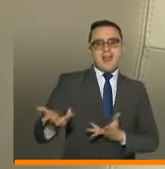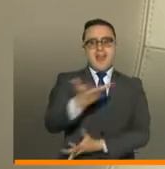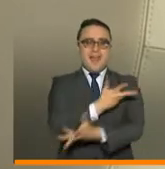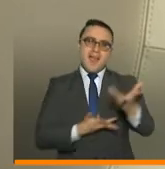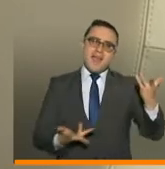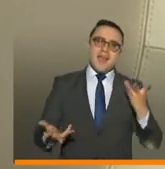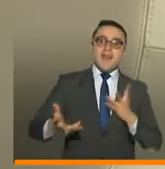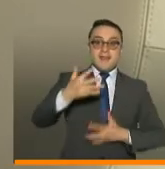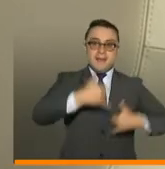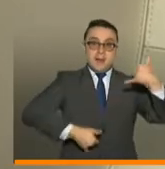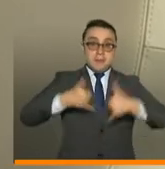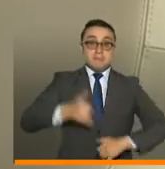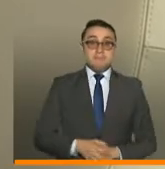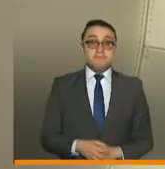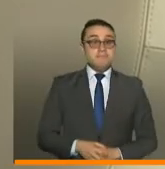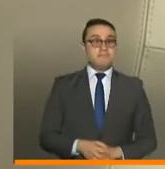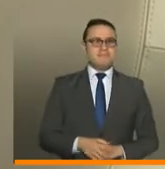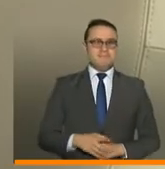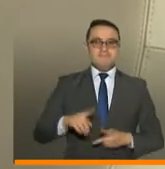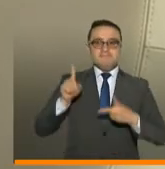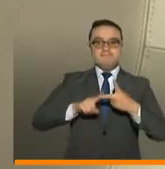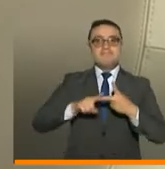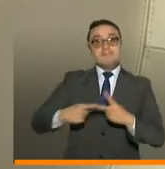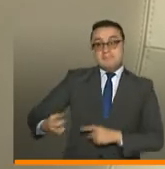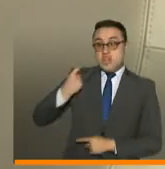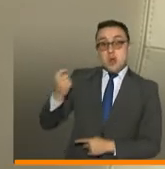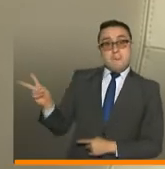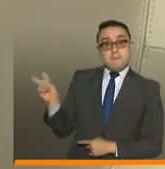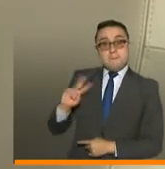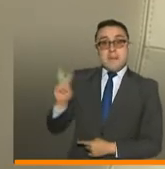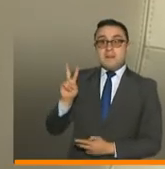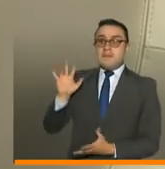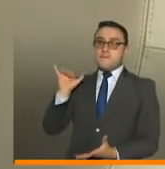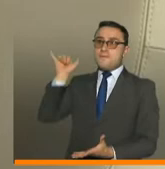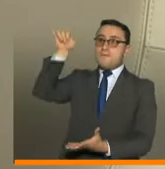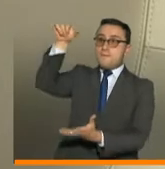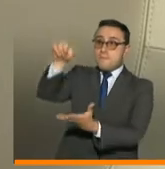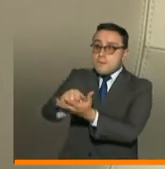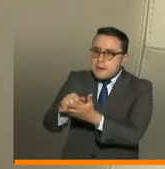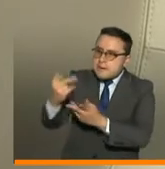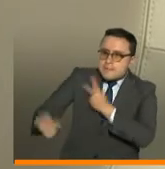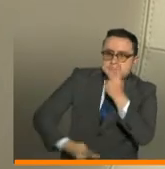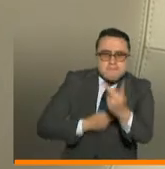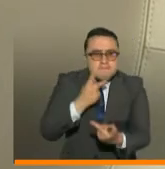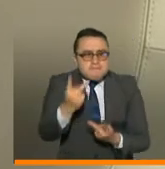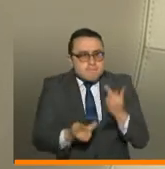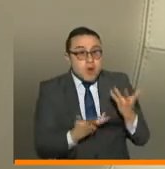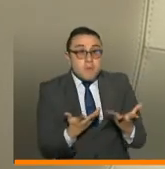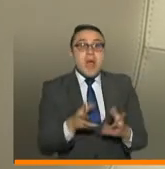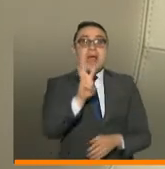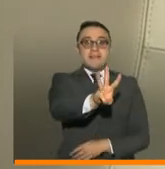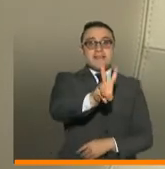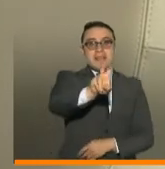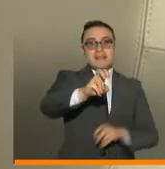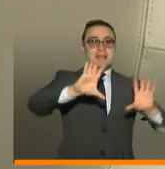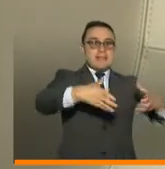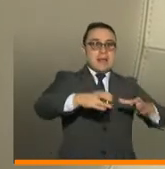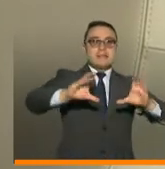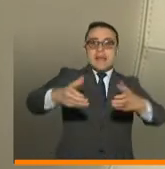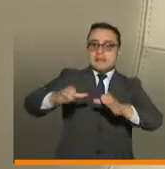más importante, presidente, en la visita reciente del viernes es ya todo el plan iniciado de las 37 aulas que van